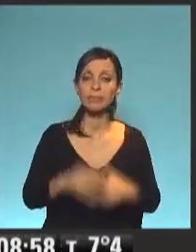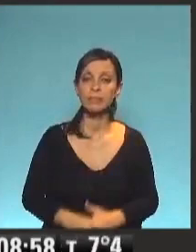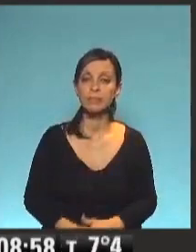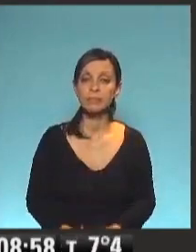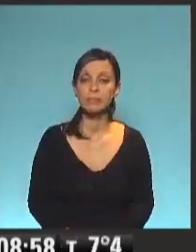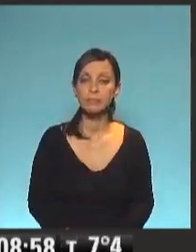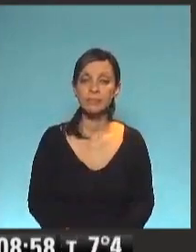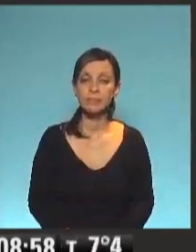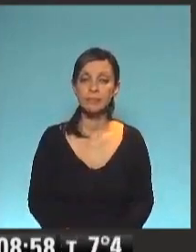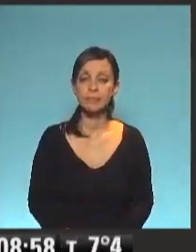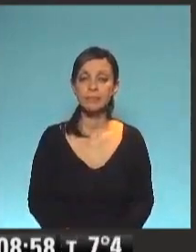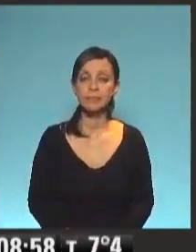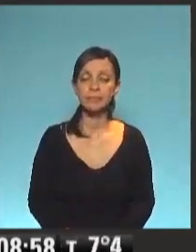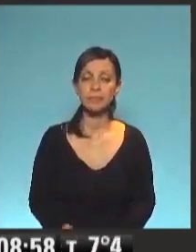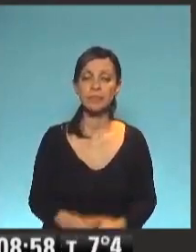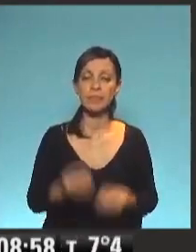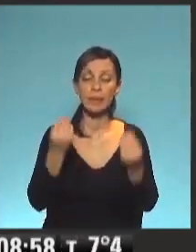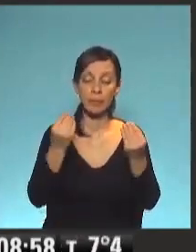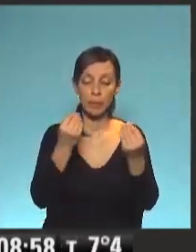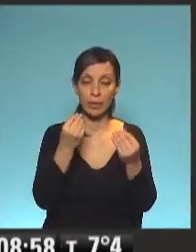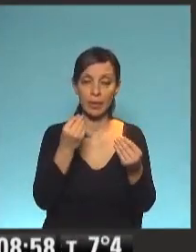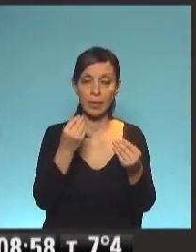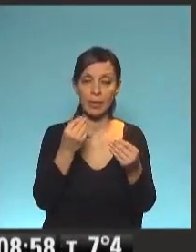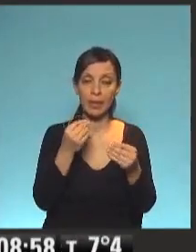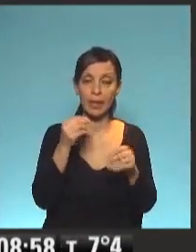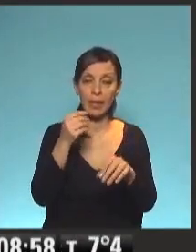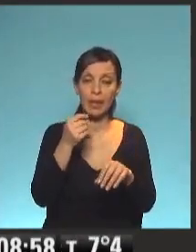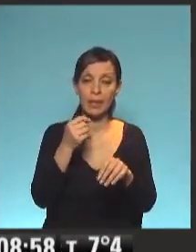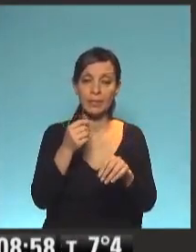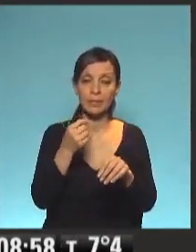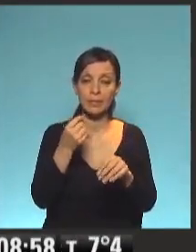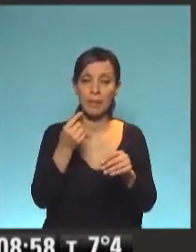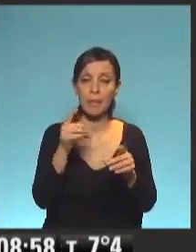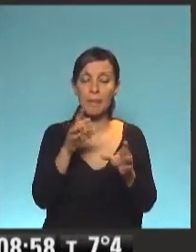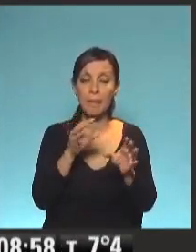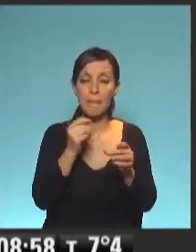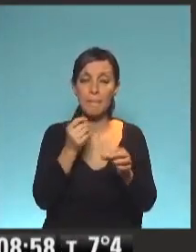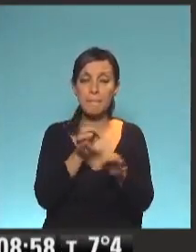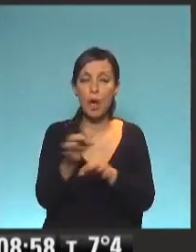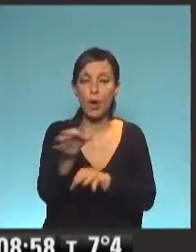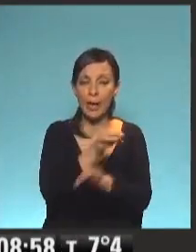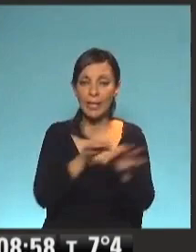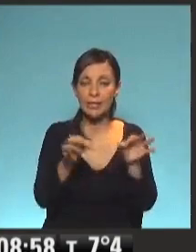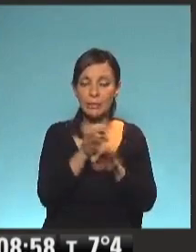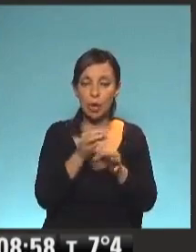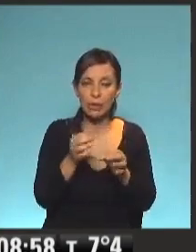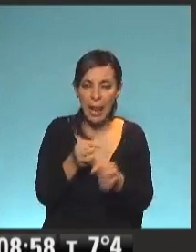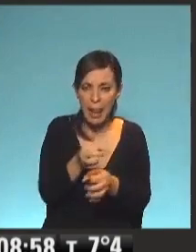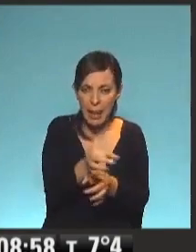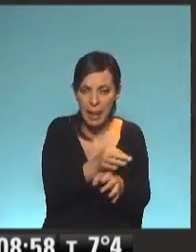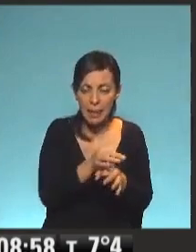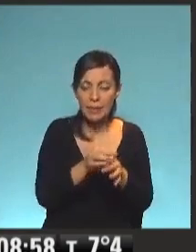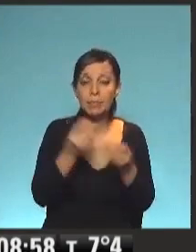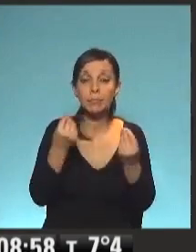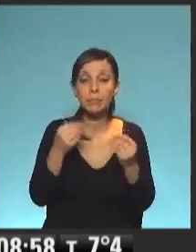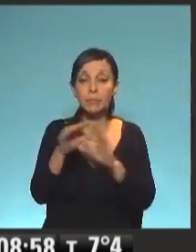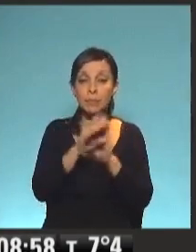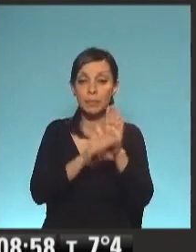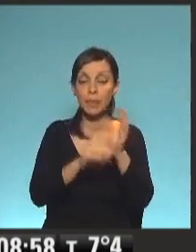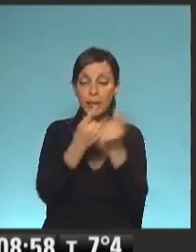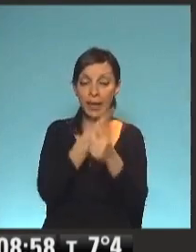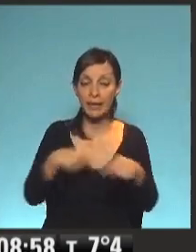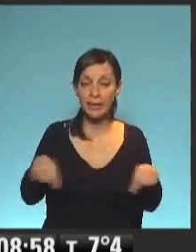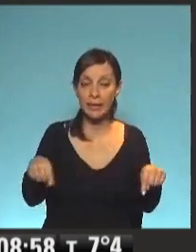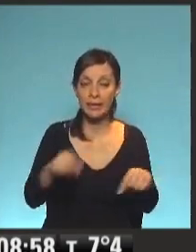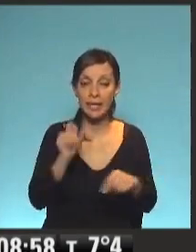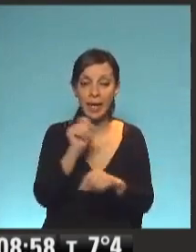a microorganismos, digamos, esta pandemia es un ejemplo, pero no es el único evento, donde por las características del agente